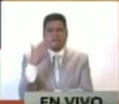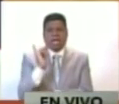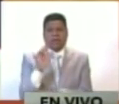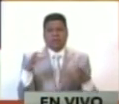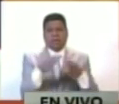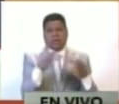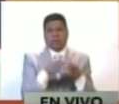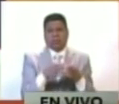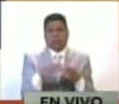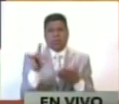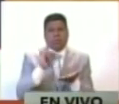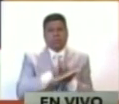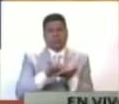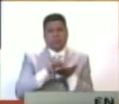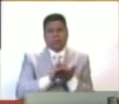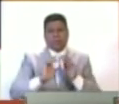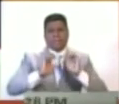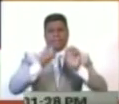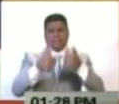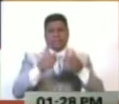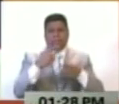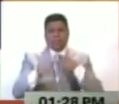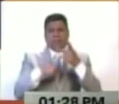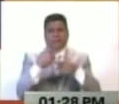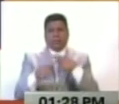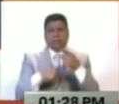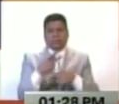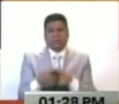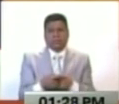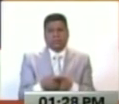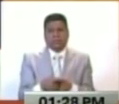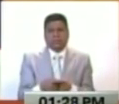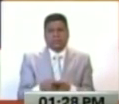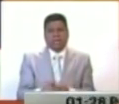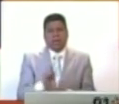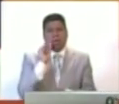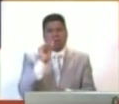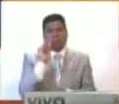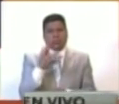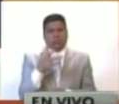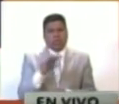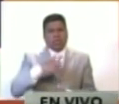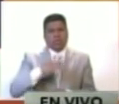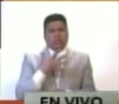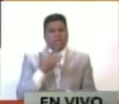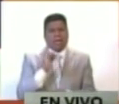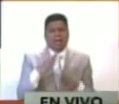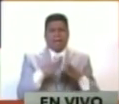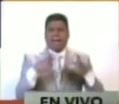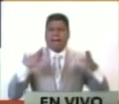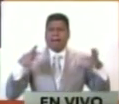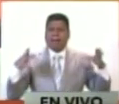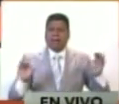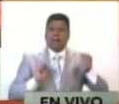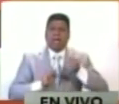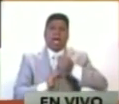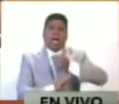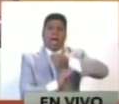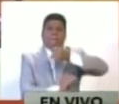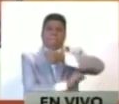York justamente para iniciar los procedimientos concernientes a los puntos donde tenemos amplio consenso y apoyo en